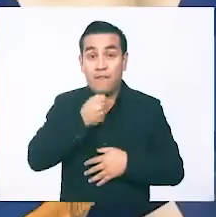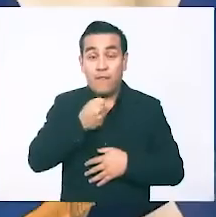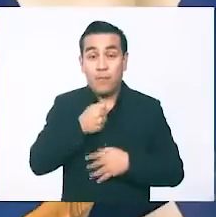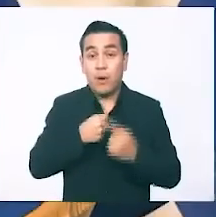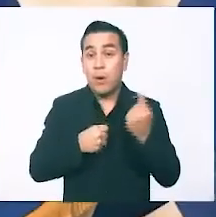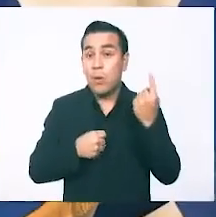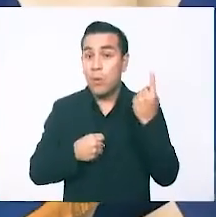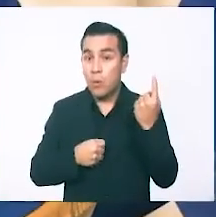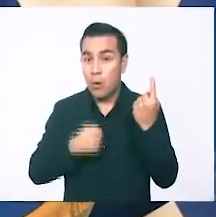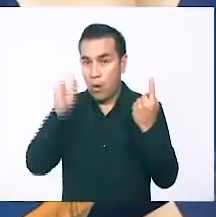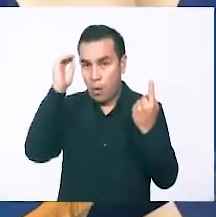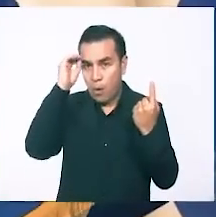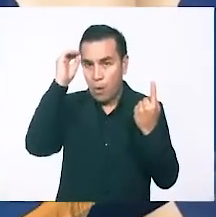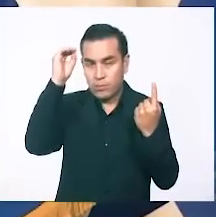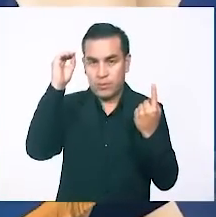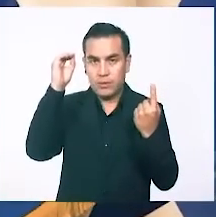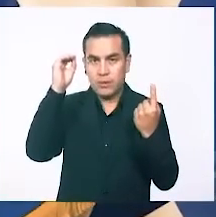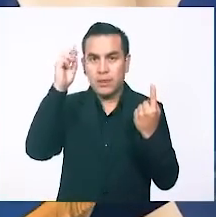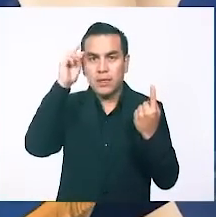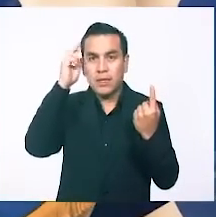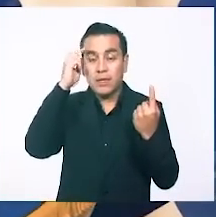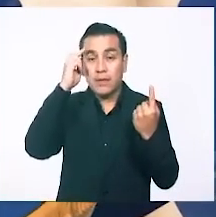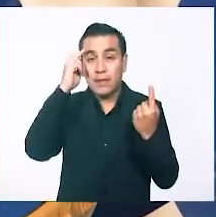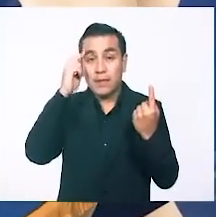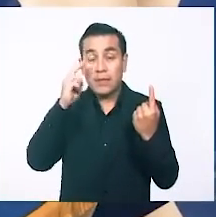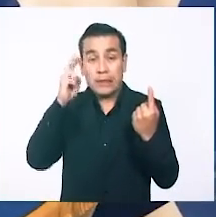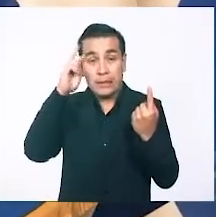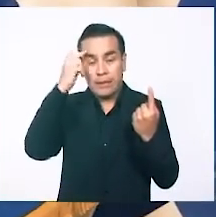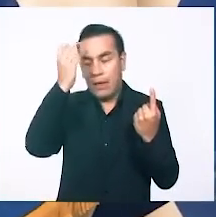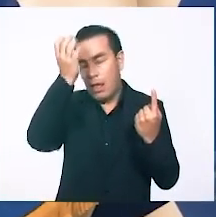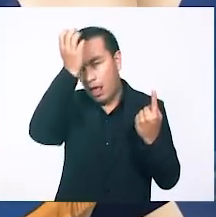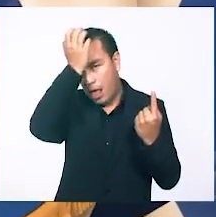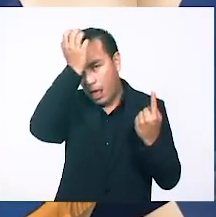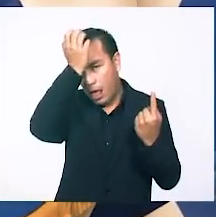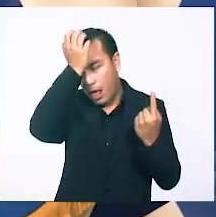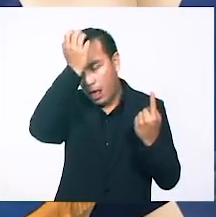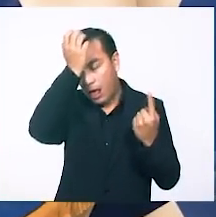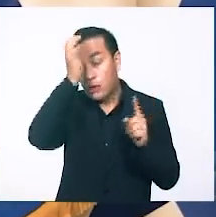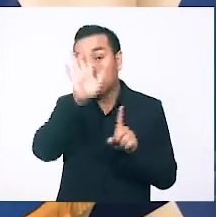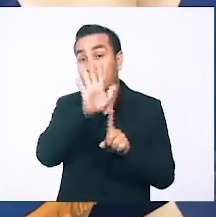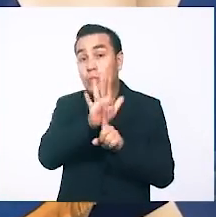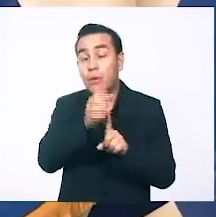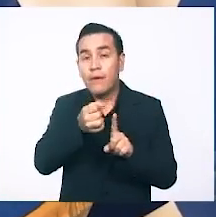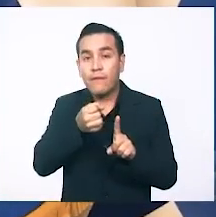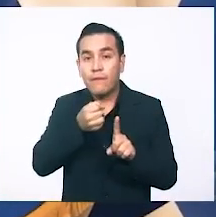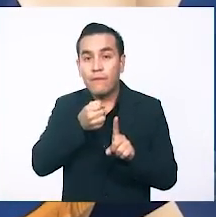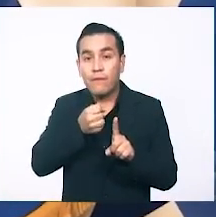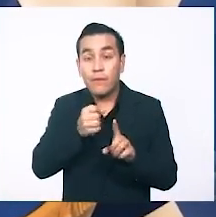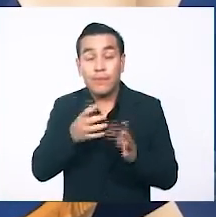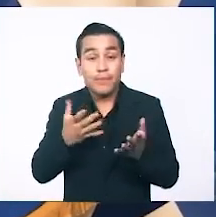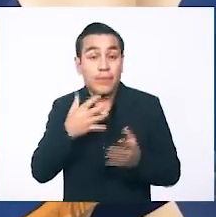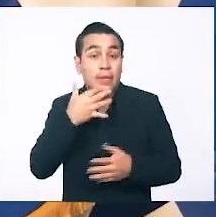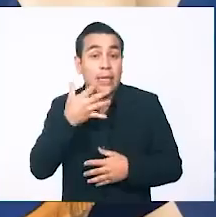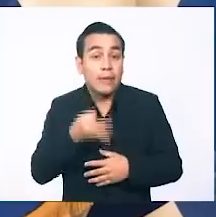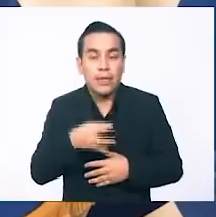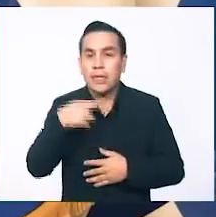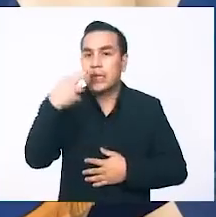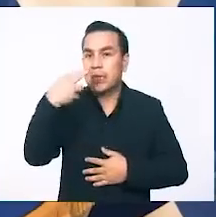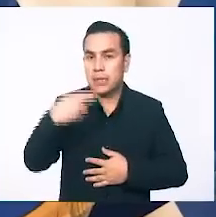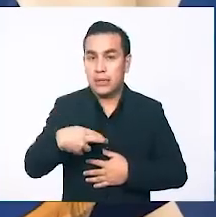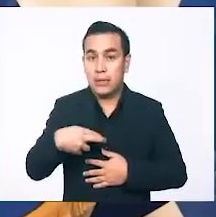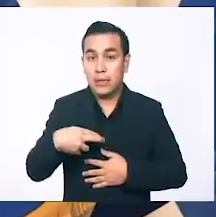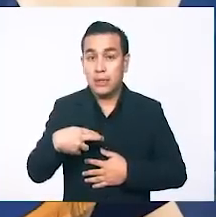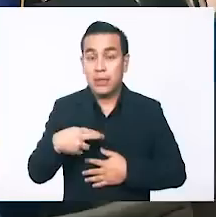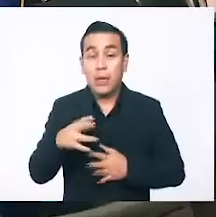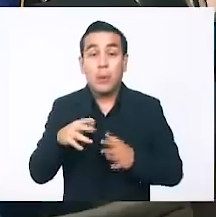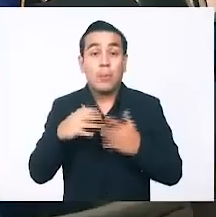lado, pues... lo más seguro es que va a estar equivocado en su conclusión. Y eso es un hecho. Es decir, no es